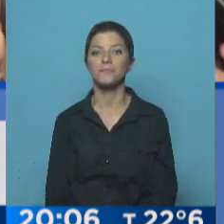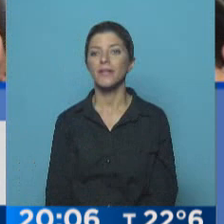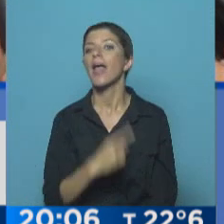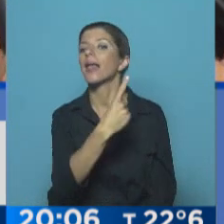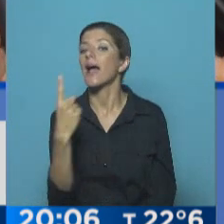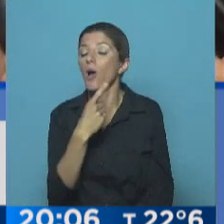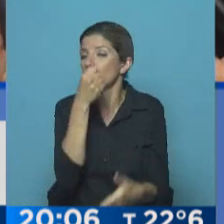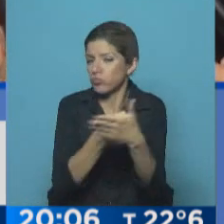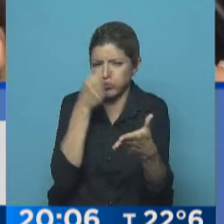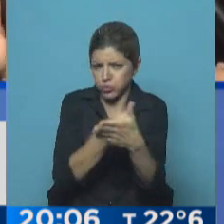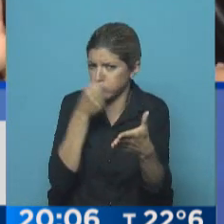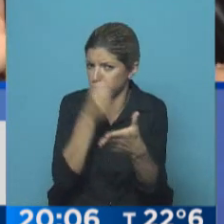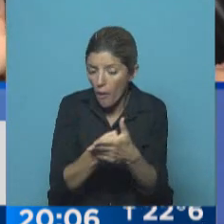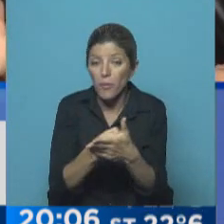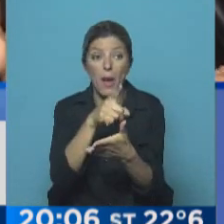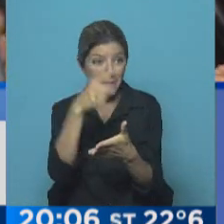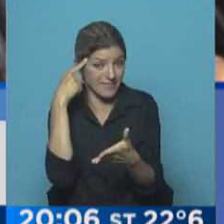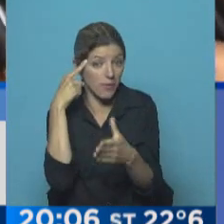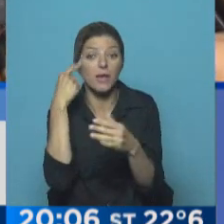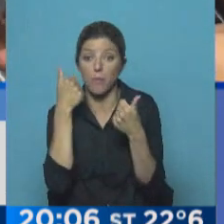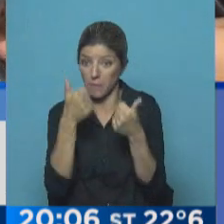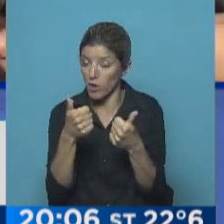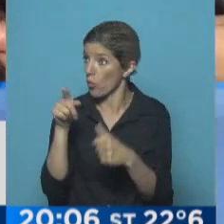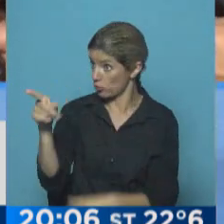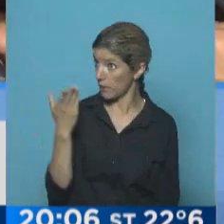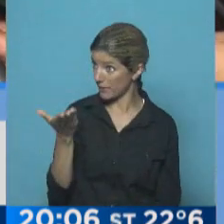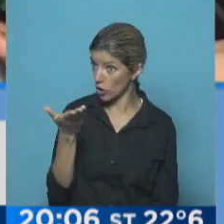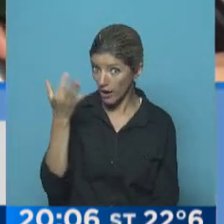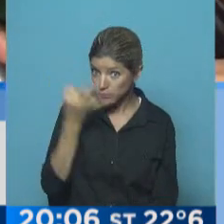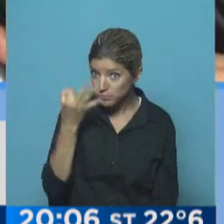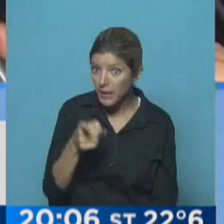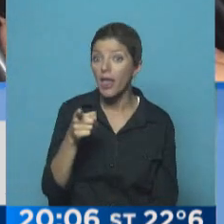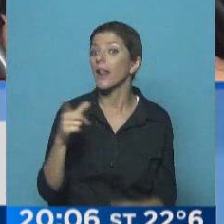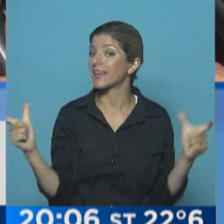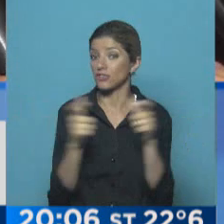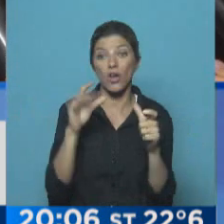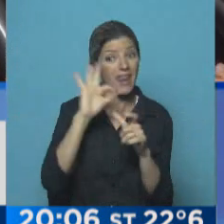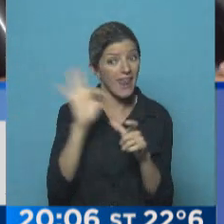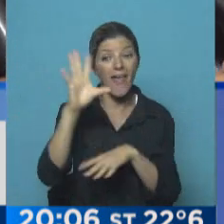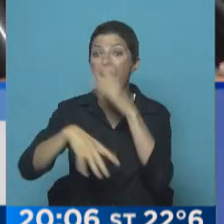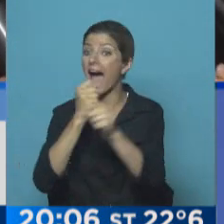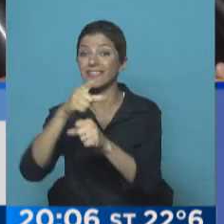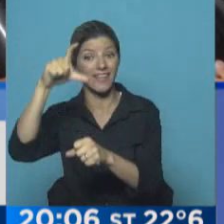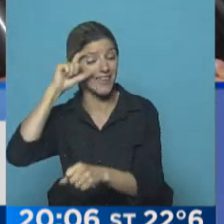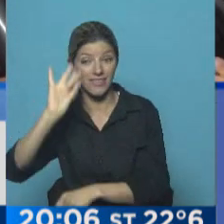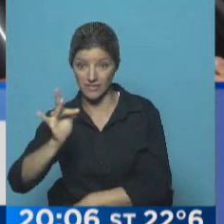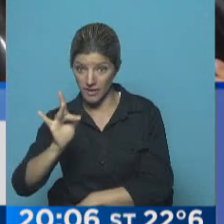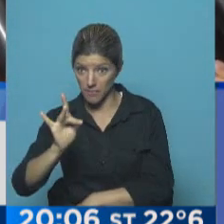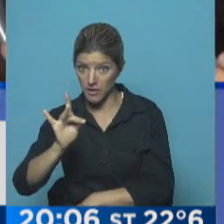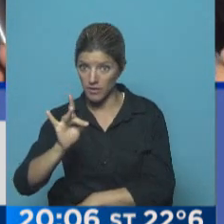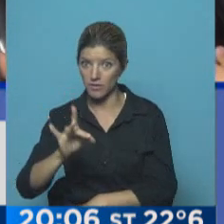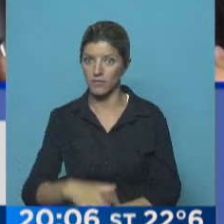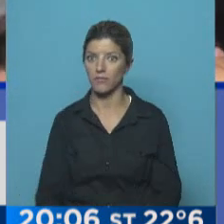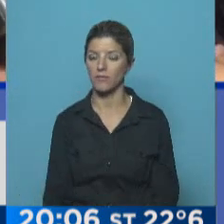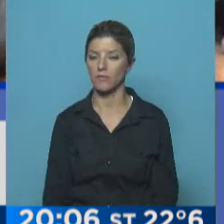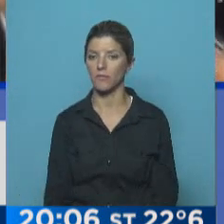con convicción por lo que creía. Porque le había pedido a usted justamente que no haya sesiones hasta el 10 de diciembre y demás. Ese pedido no fue